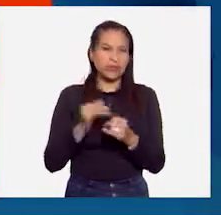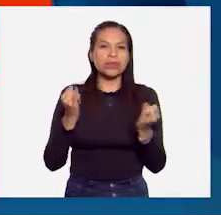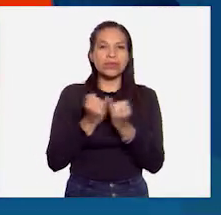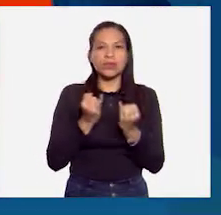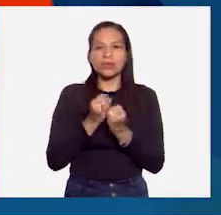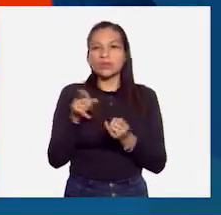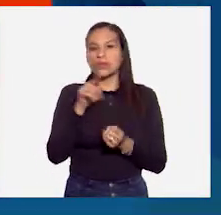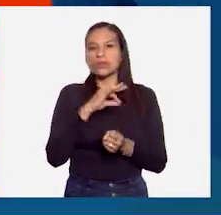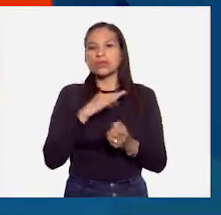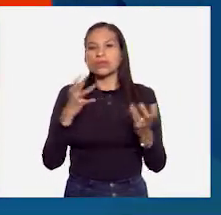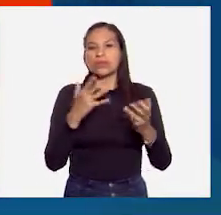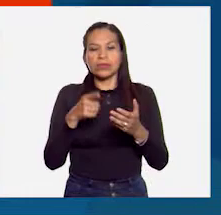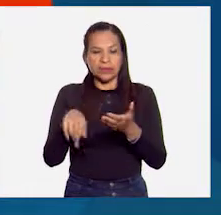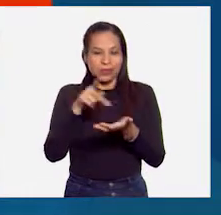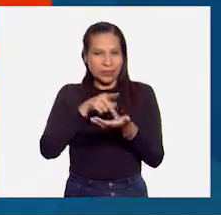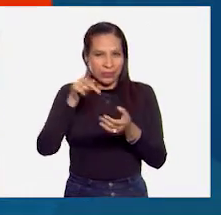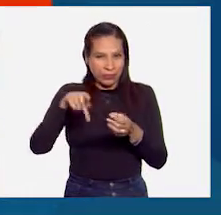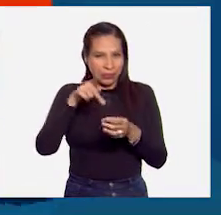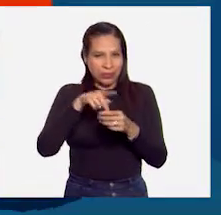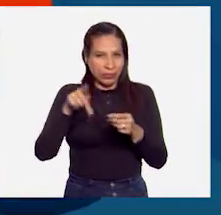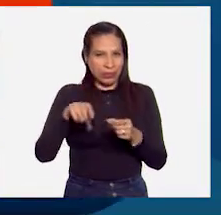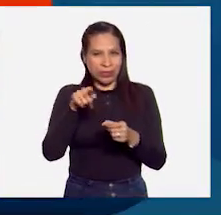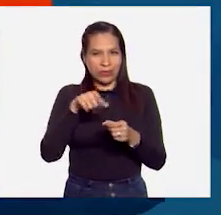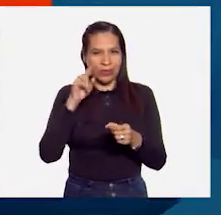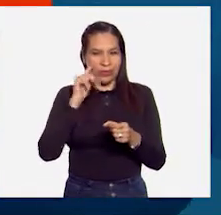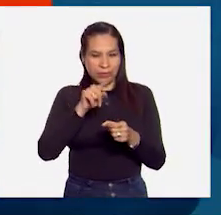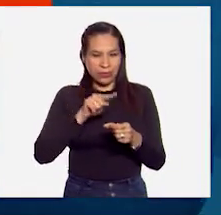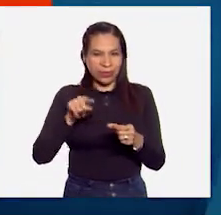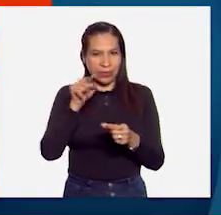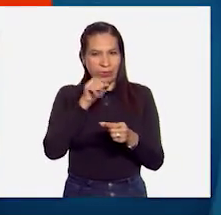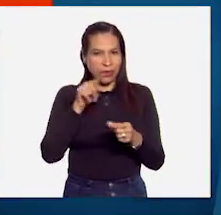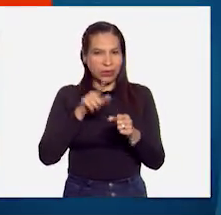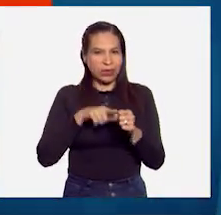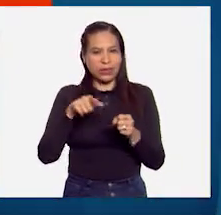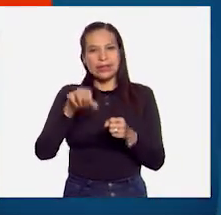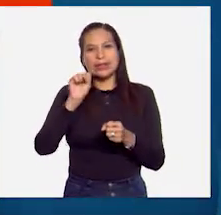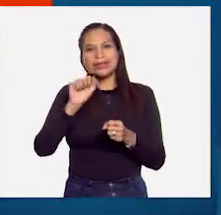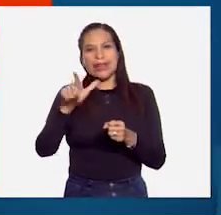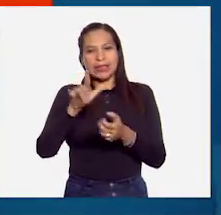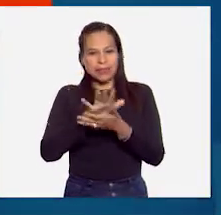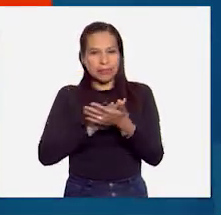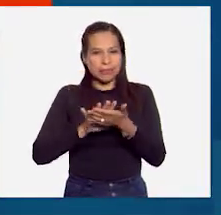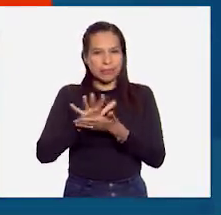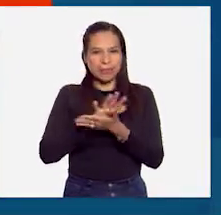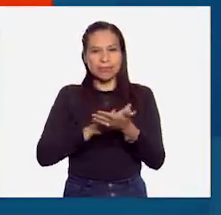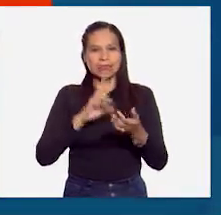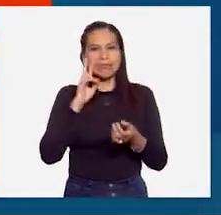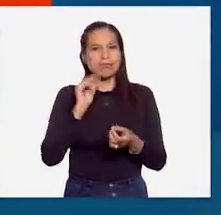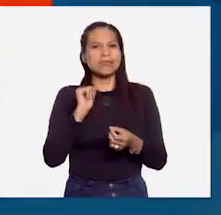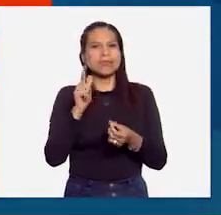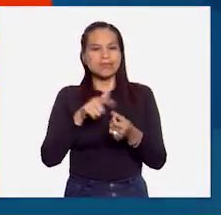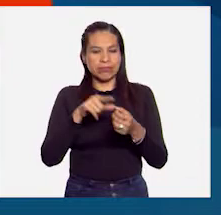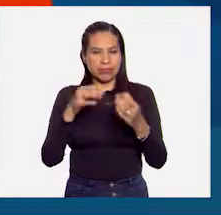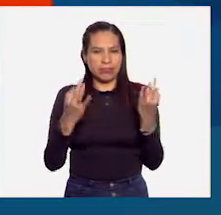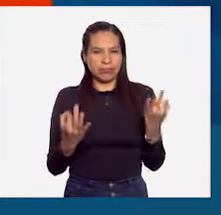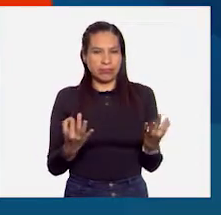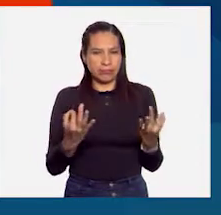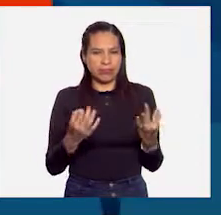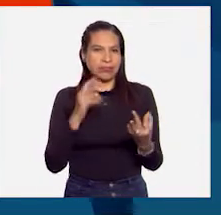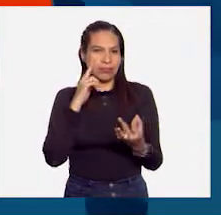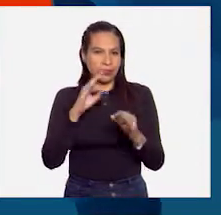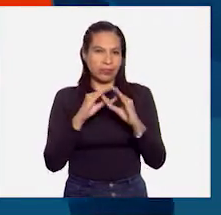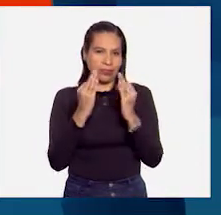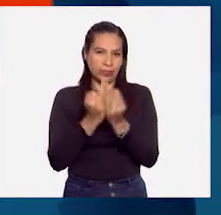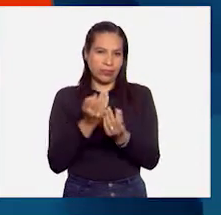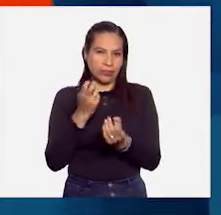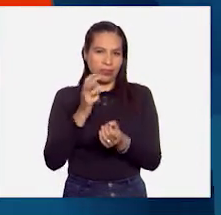pueden hacer con las tintas, con este efecto de la sal que queda así, y pueden hacer unas mandalas en esta forma,